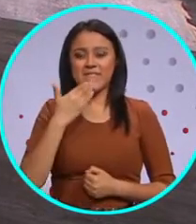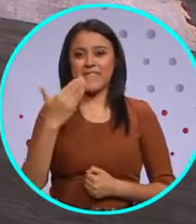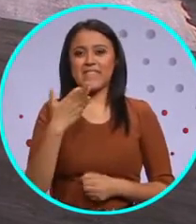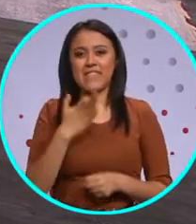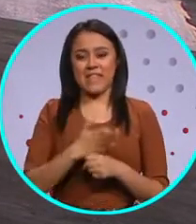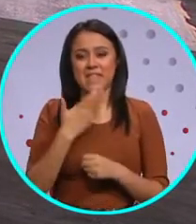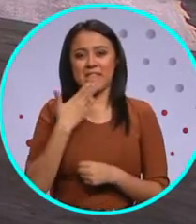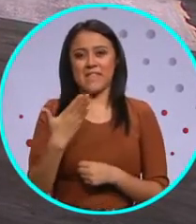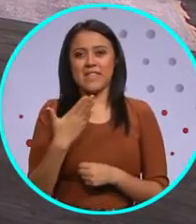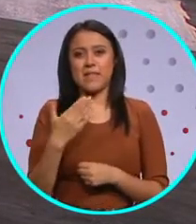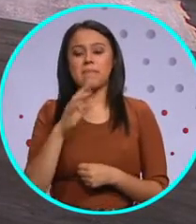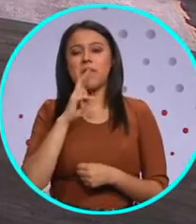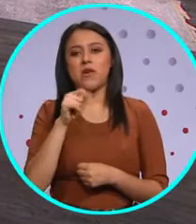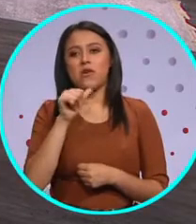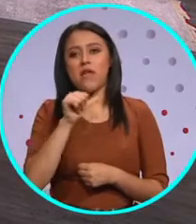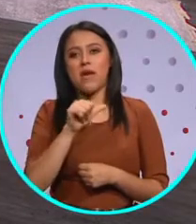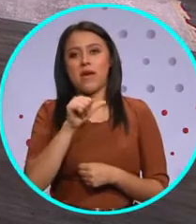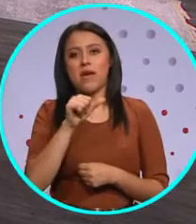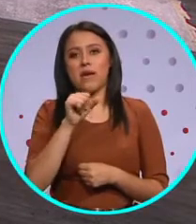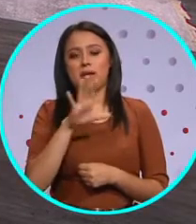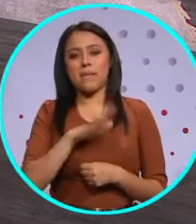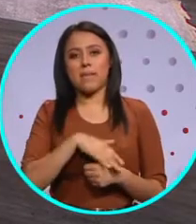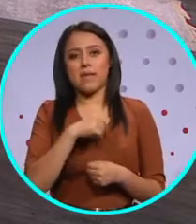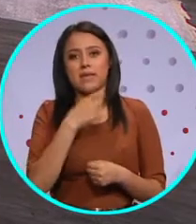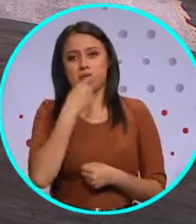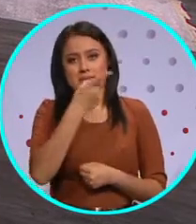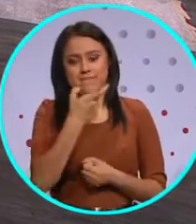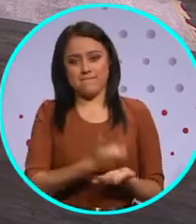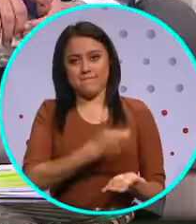de crédito a la memoria